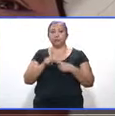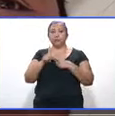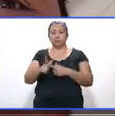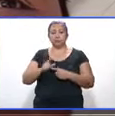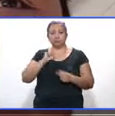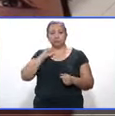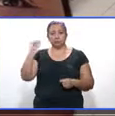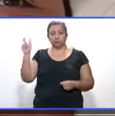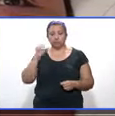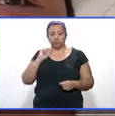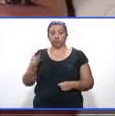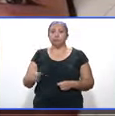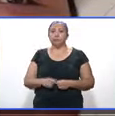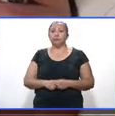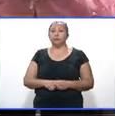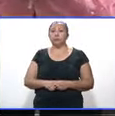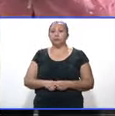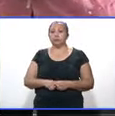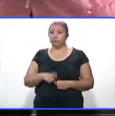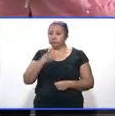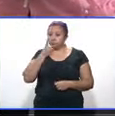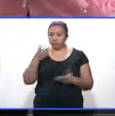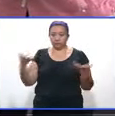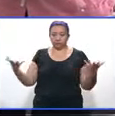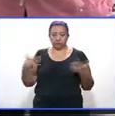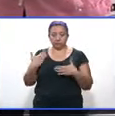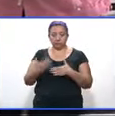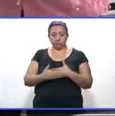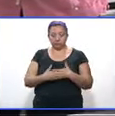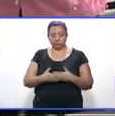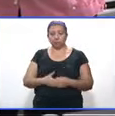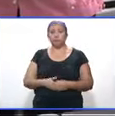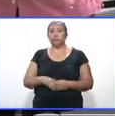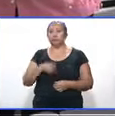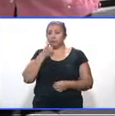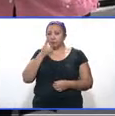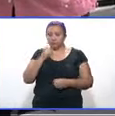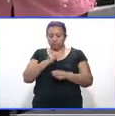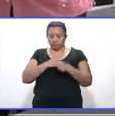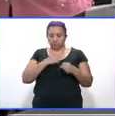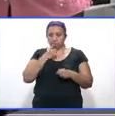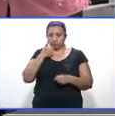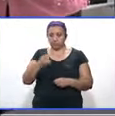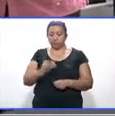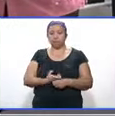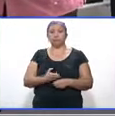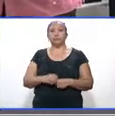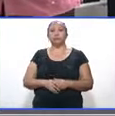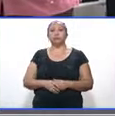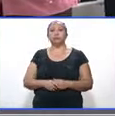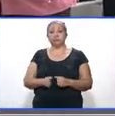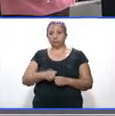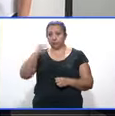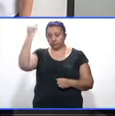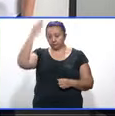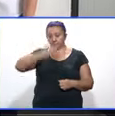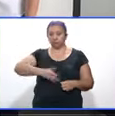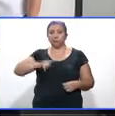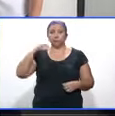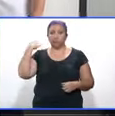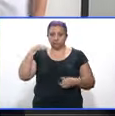formación profesional con un postdoctorado que proyecta realizar próximamente en una estancia de investigación en el estado. Con imágenes de Efraín Rodríguez